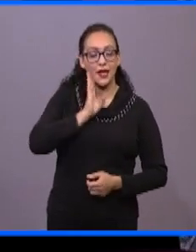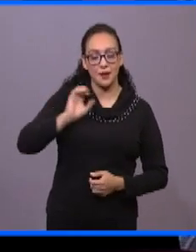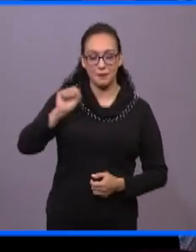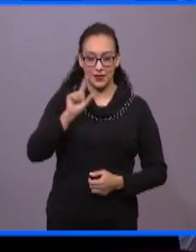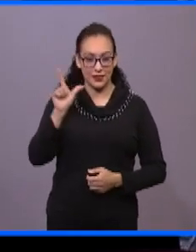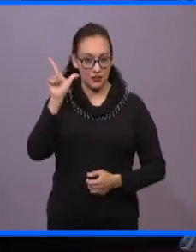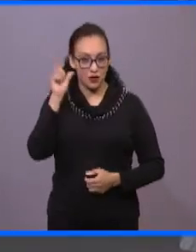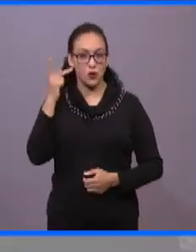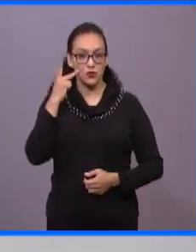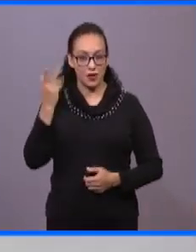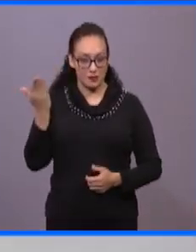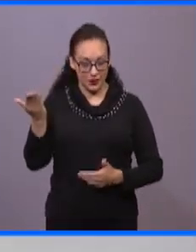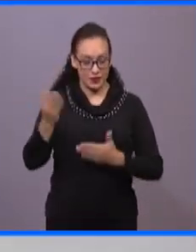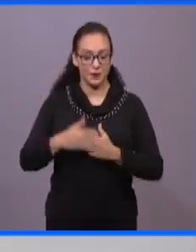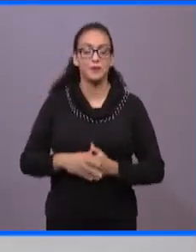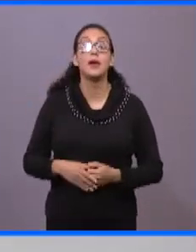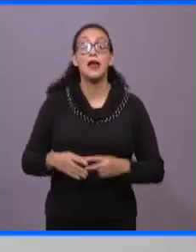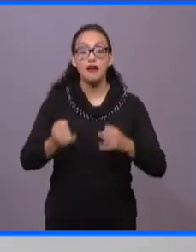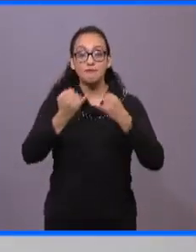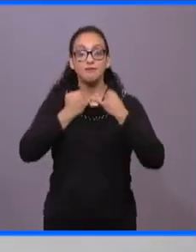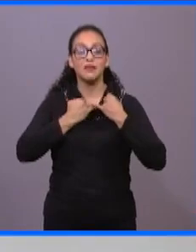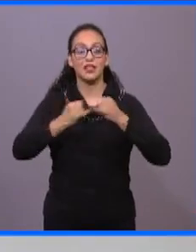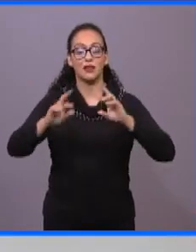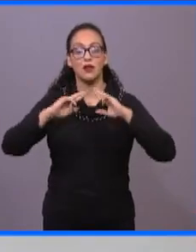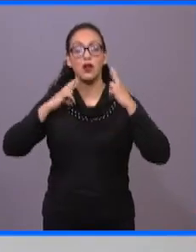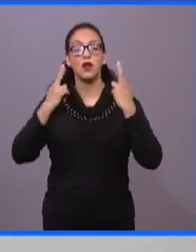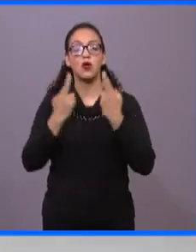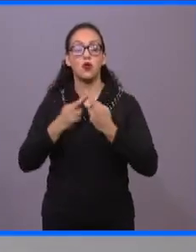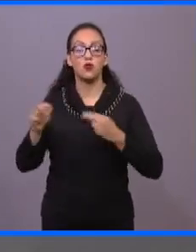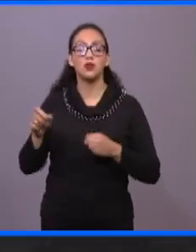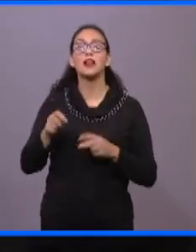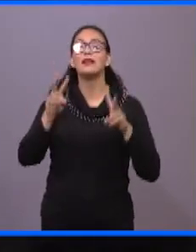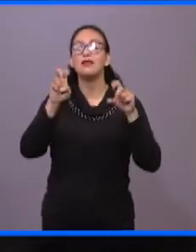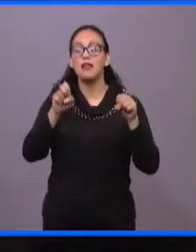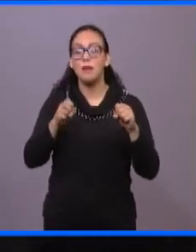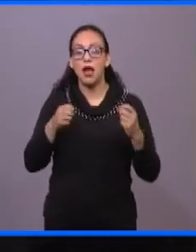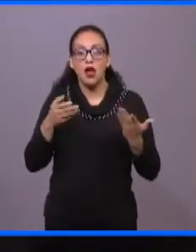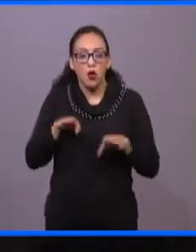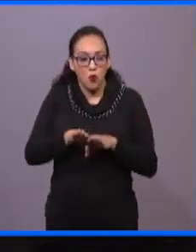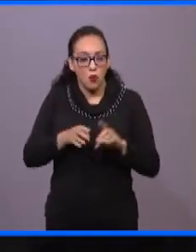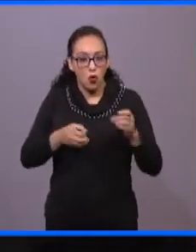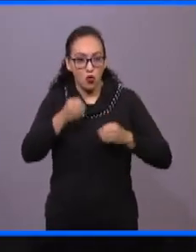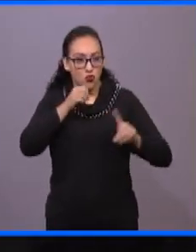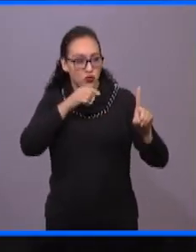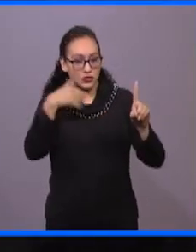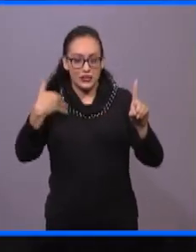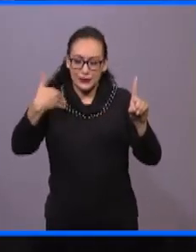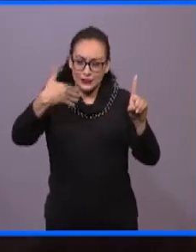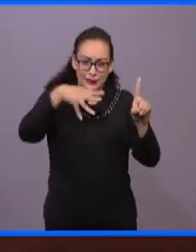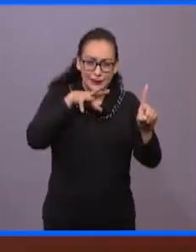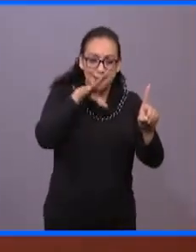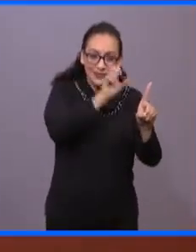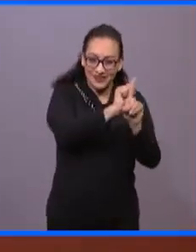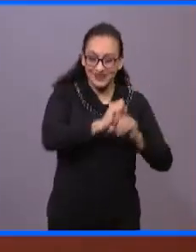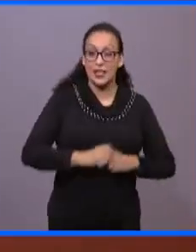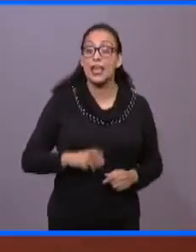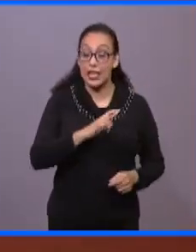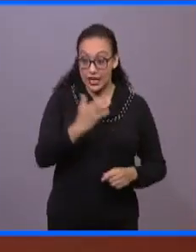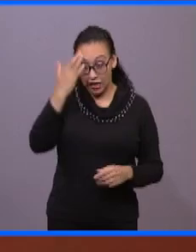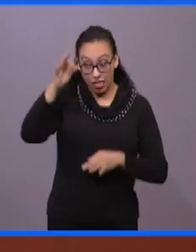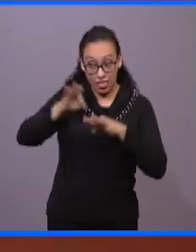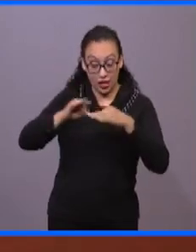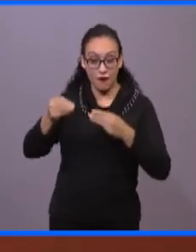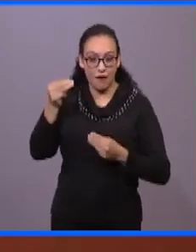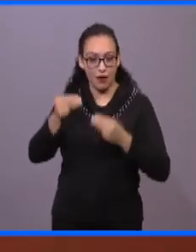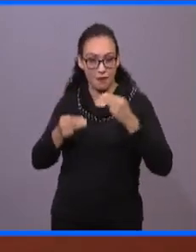Norma Lucía Piña Hernández inauguró el encuentro Abriendo Caminos para la Justicia, espacio en el que reconoció el trabajo de la